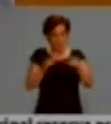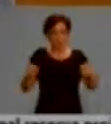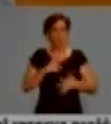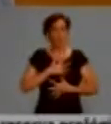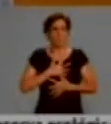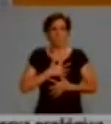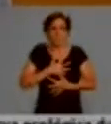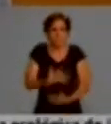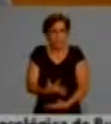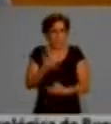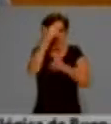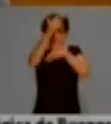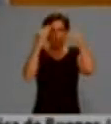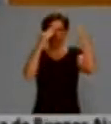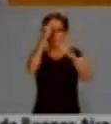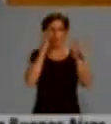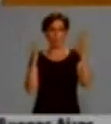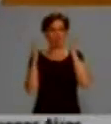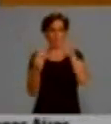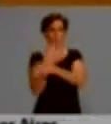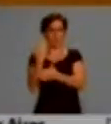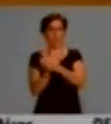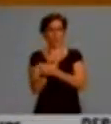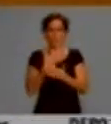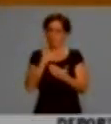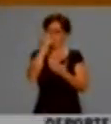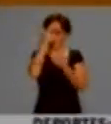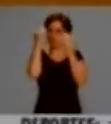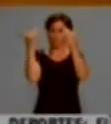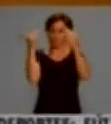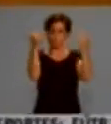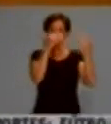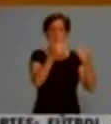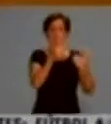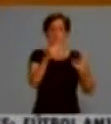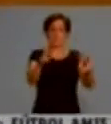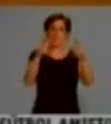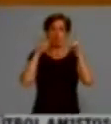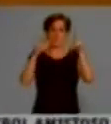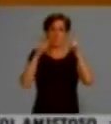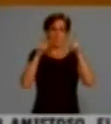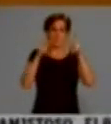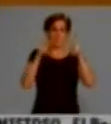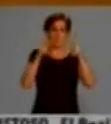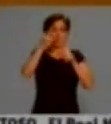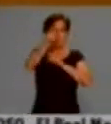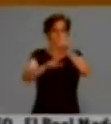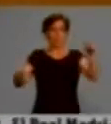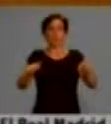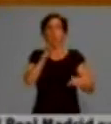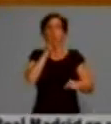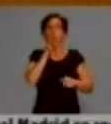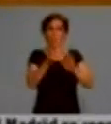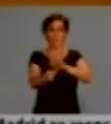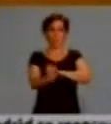su atención durante todos esos dramáticos días. También nuestro deseo de que las personas que en este momento